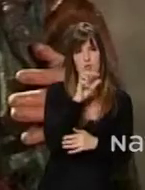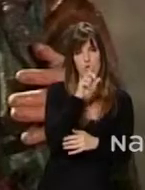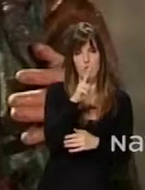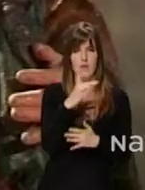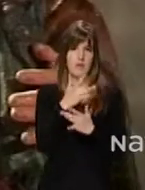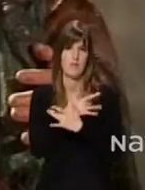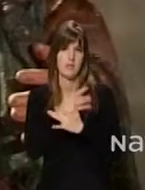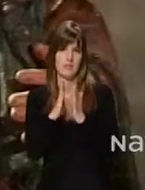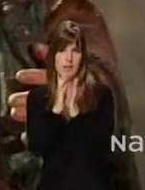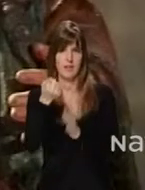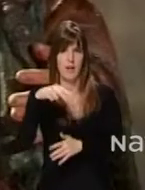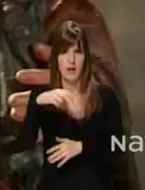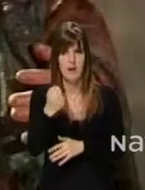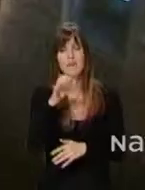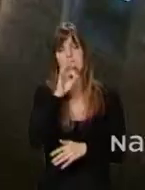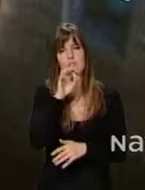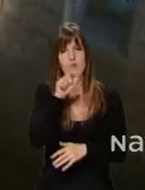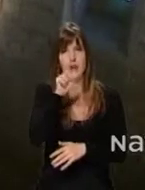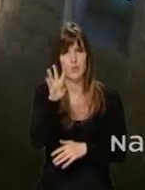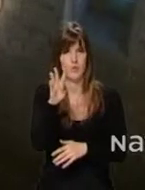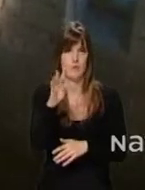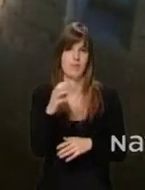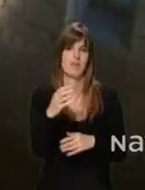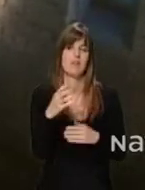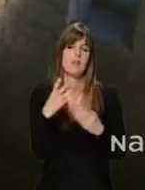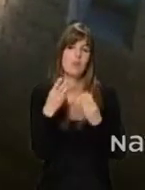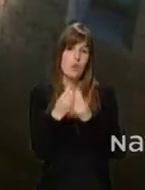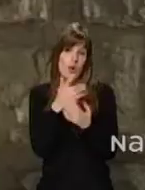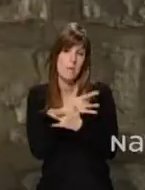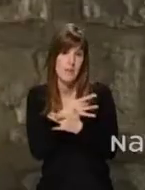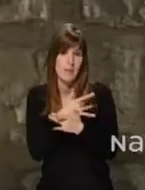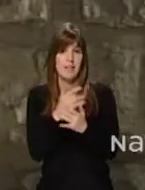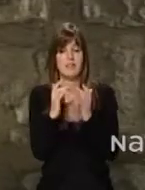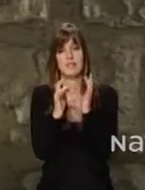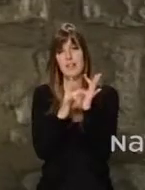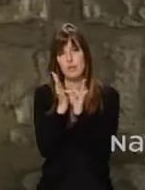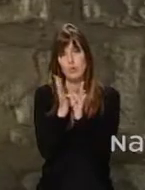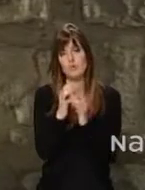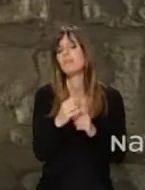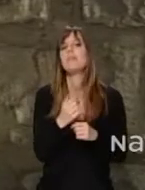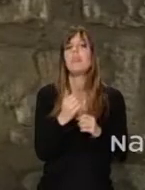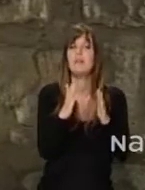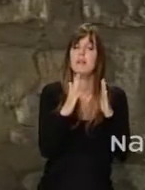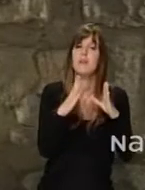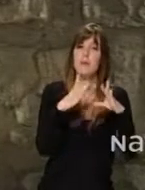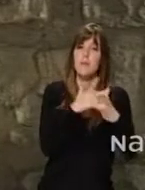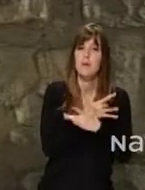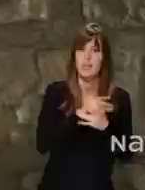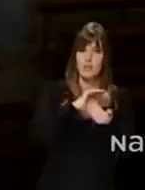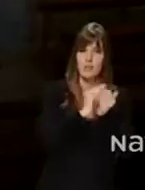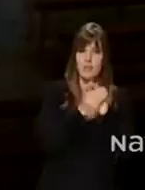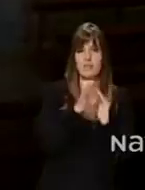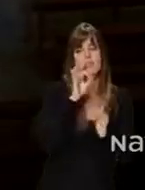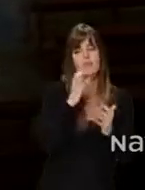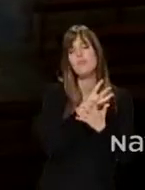aparece también con la Virgen y con el Niño Jesús. Es un triplex que llaman, ¿no? Luego, vemos aquí la Virgen de las Nieves, que es del siglo XVIII. Vaya acústica